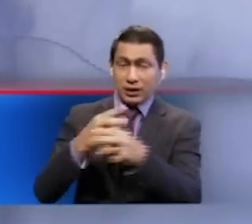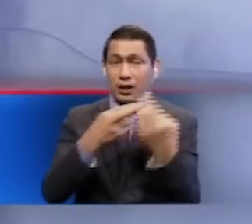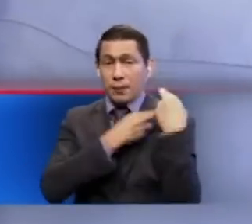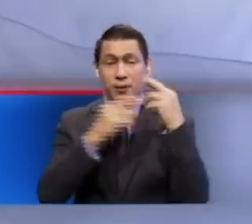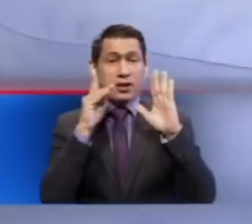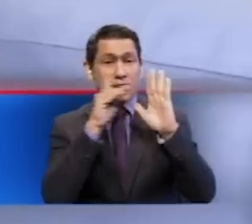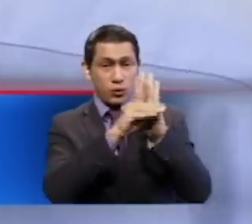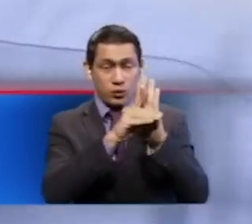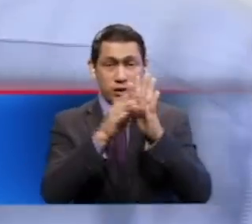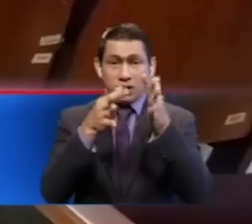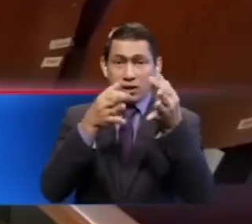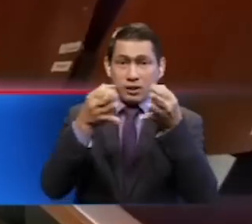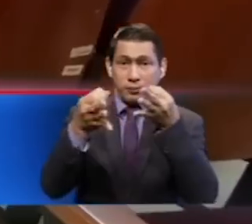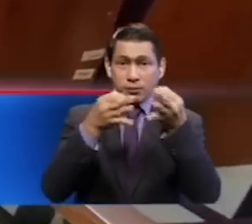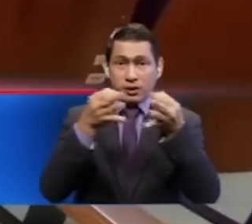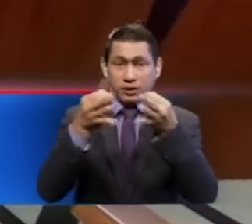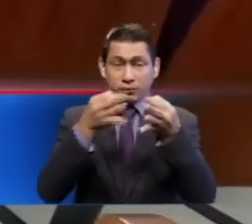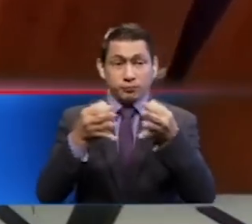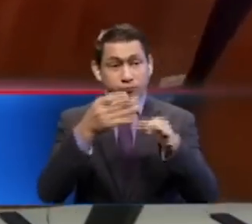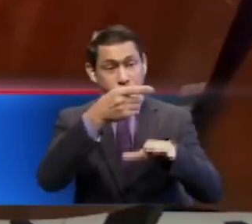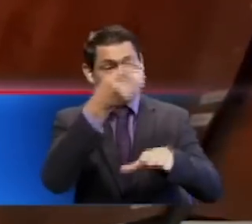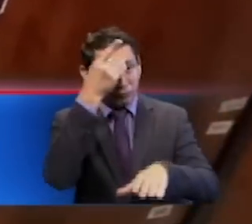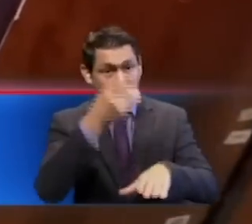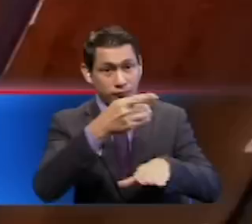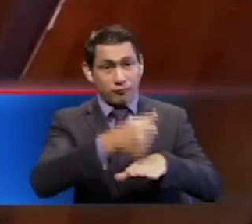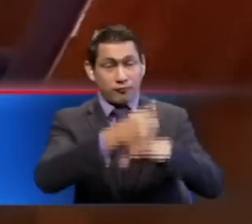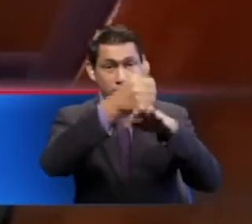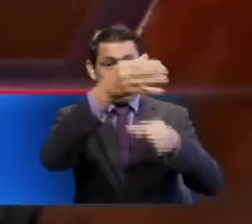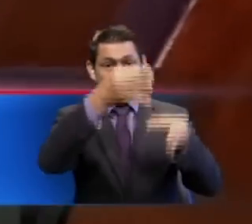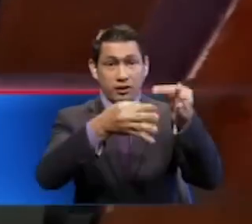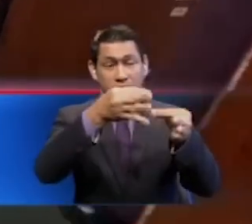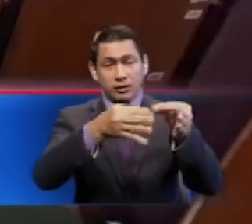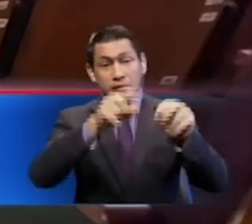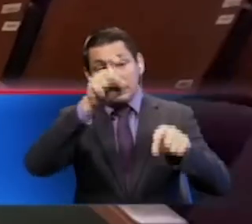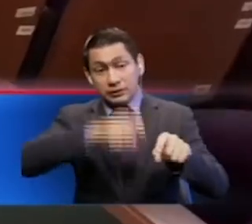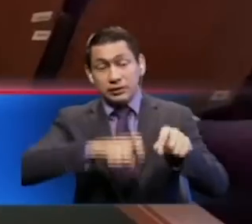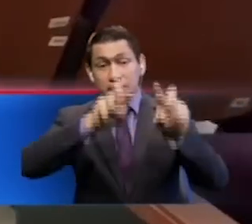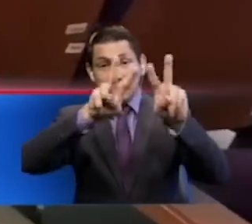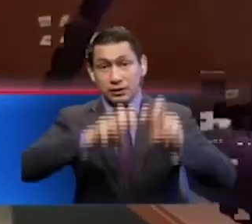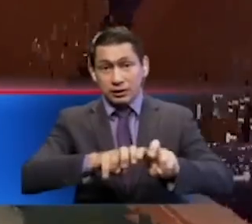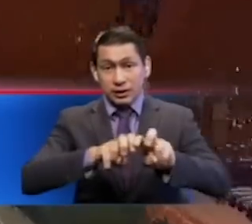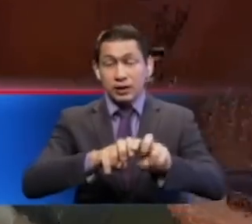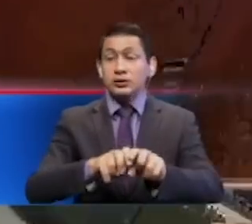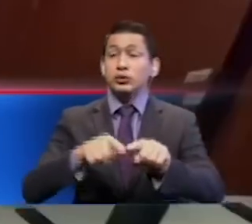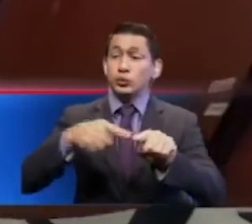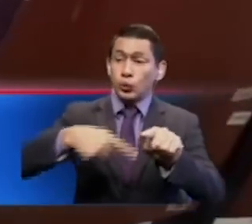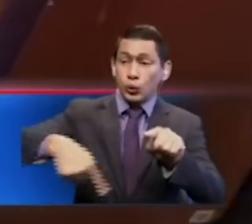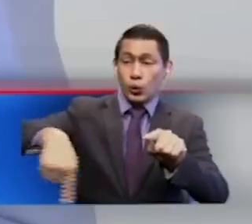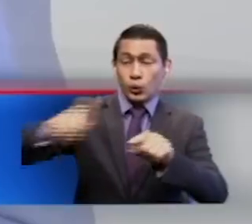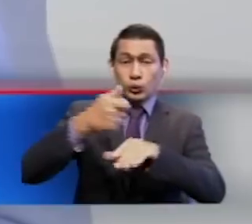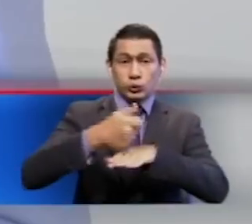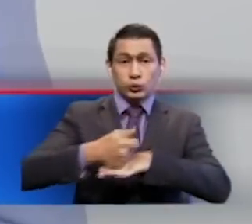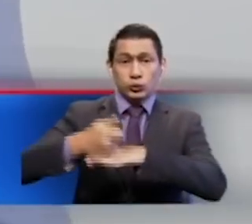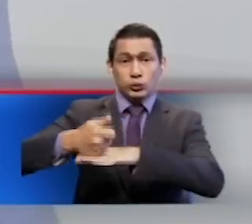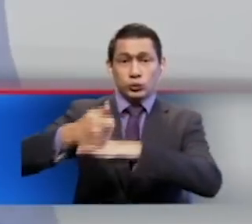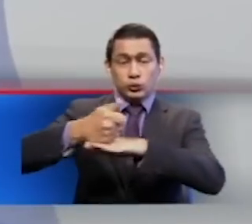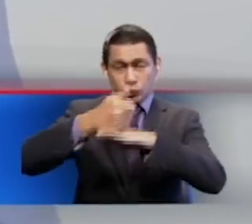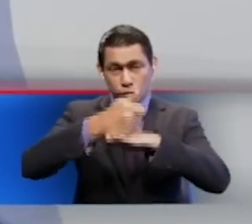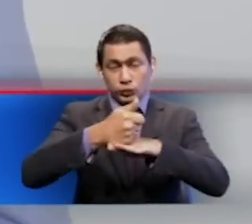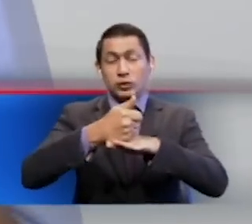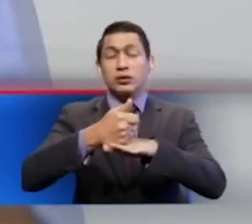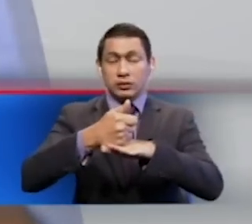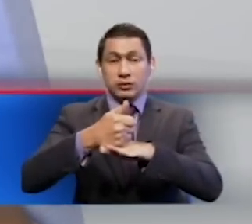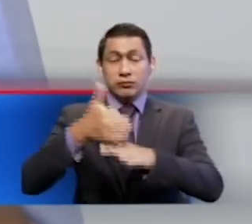causa, resaltó que el fallo del juez Guillermo Ortega tendrá que ser analizado ante el Pleno del Tribunal Contencioso Electoral. Que si se mantiene